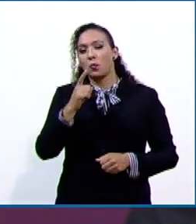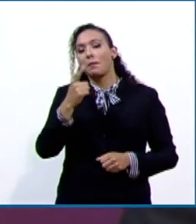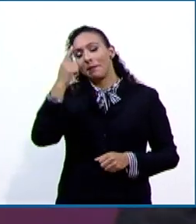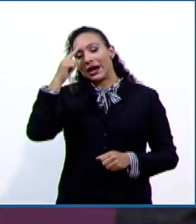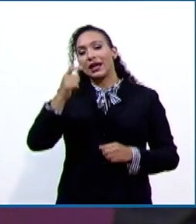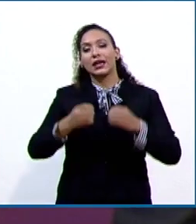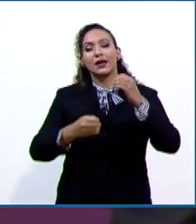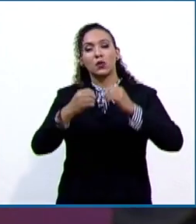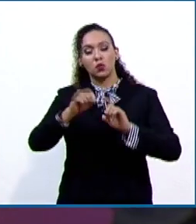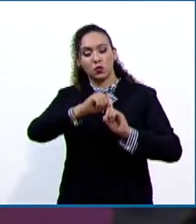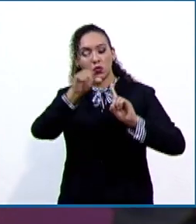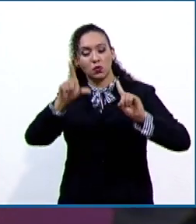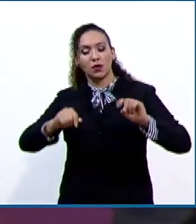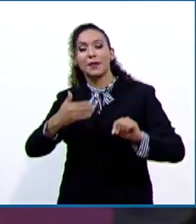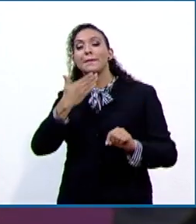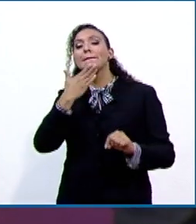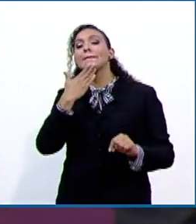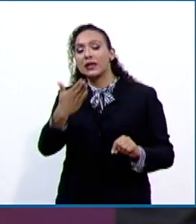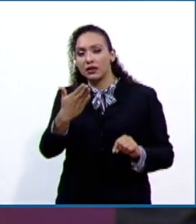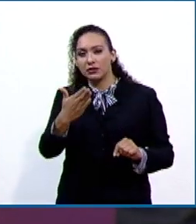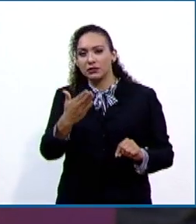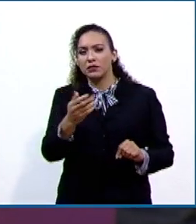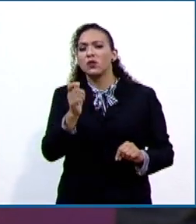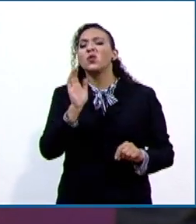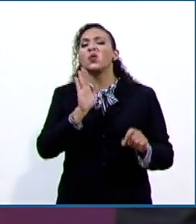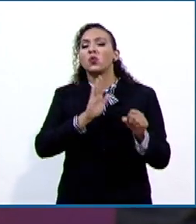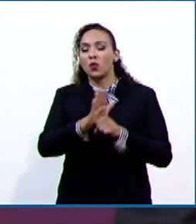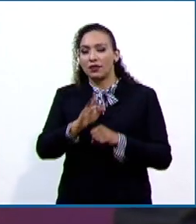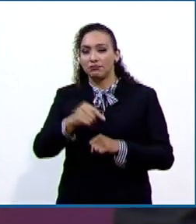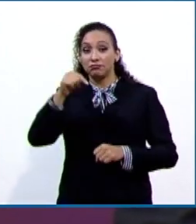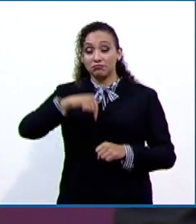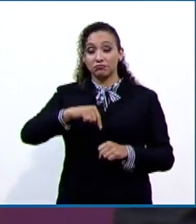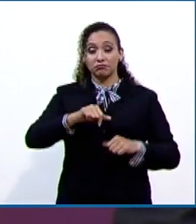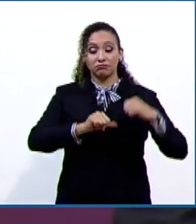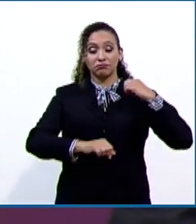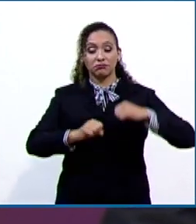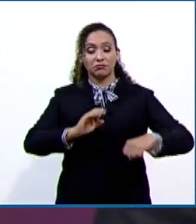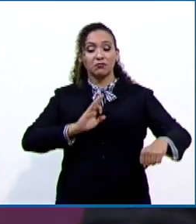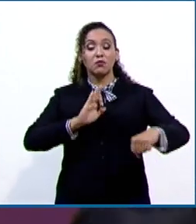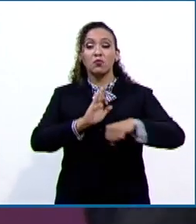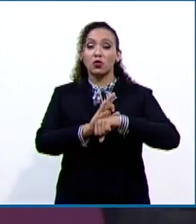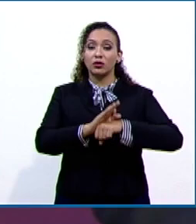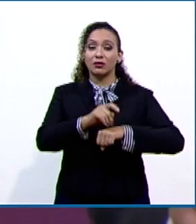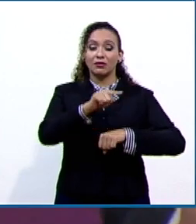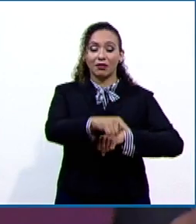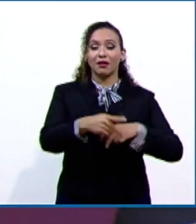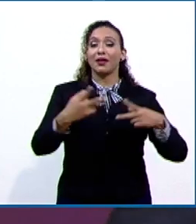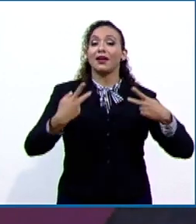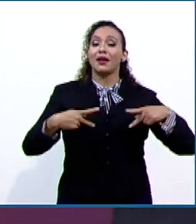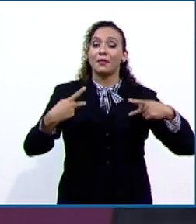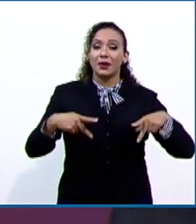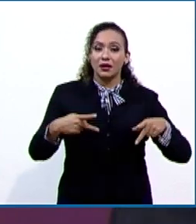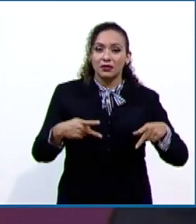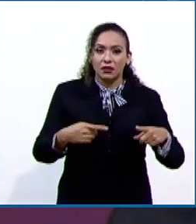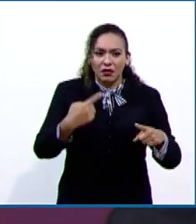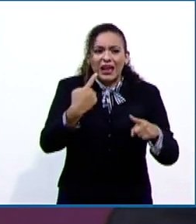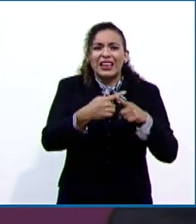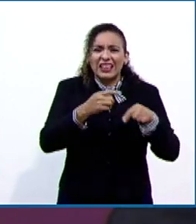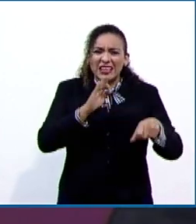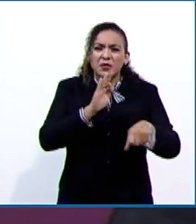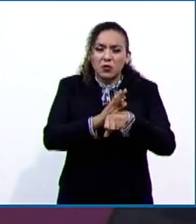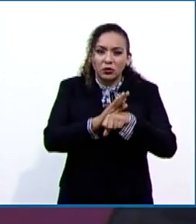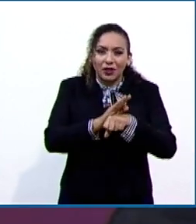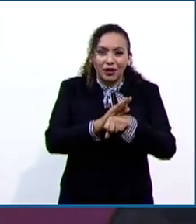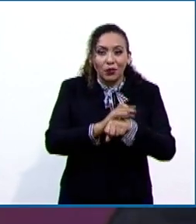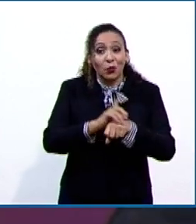la judicatura es precisamente la de proteger al pueblo frente a su gobierno. Pero no